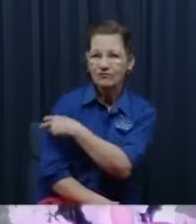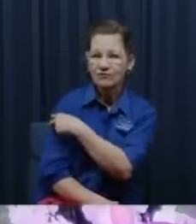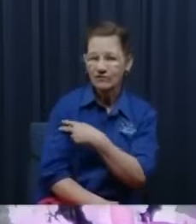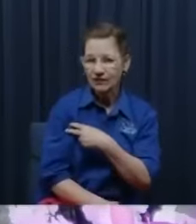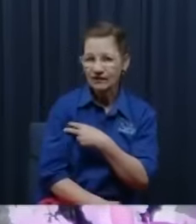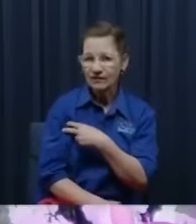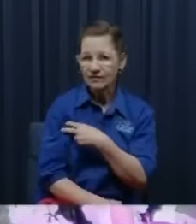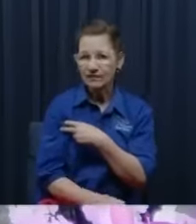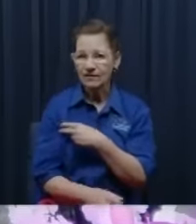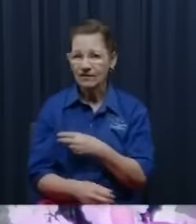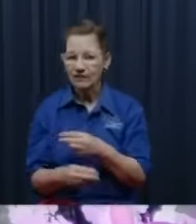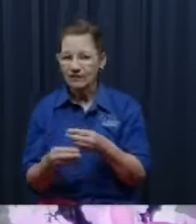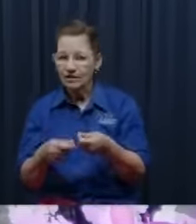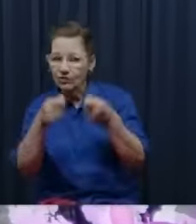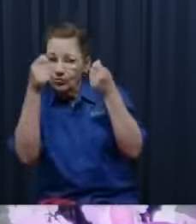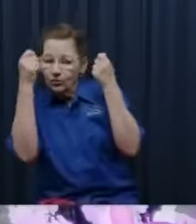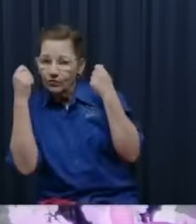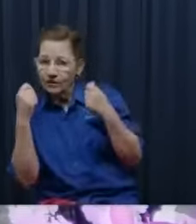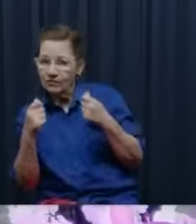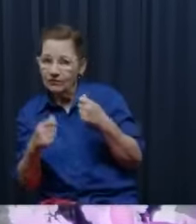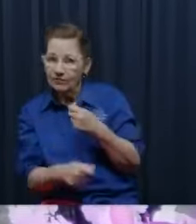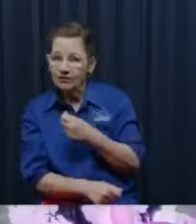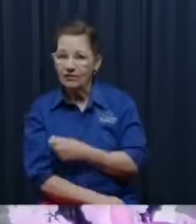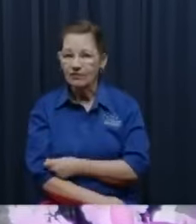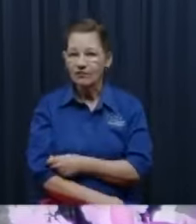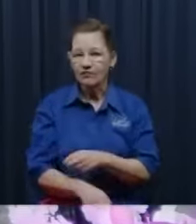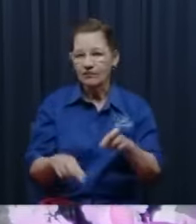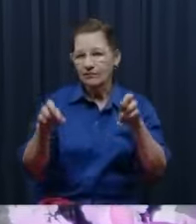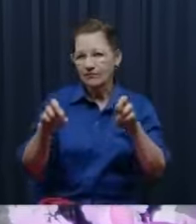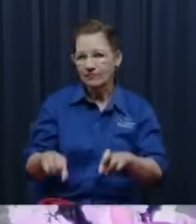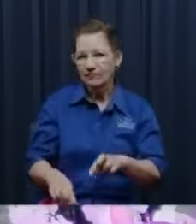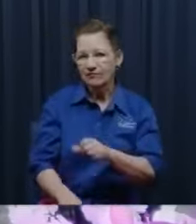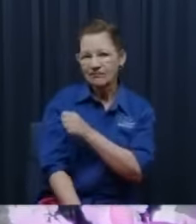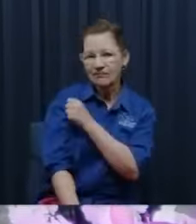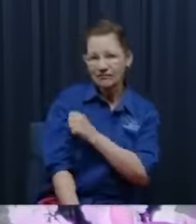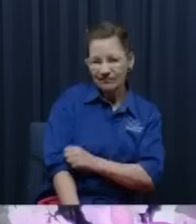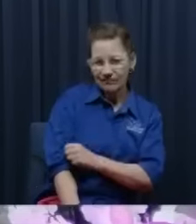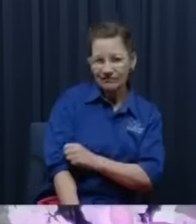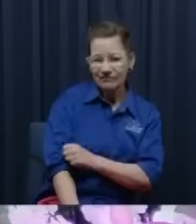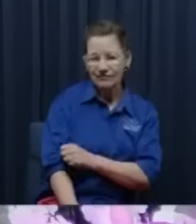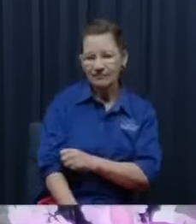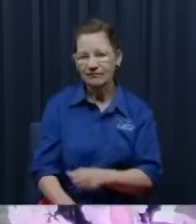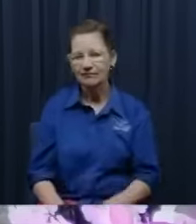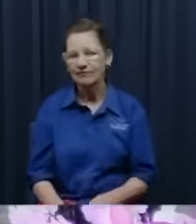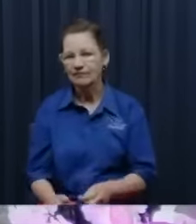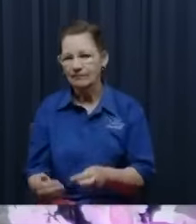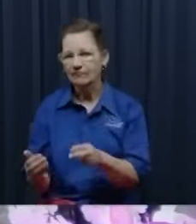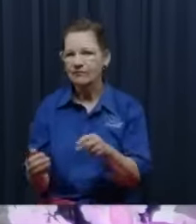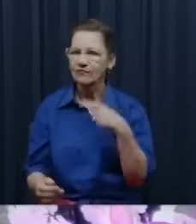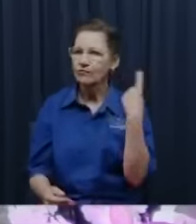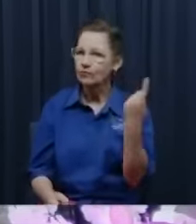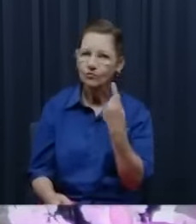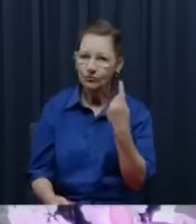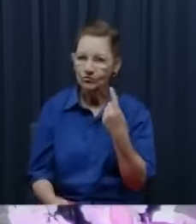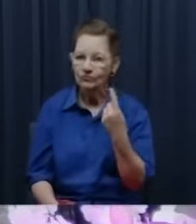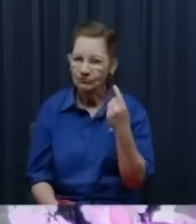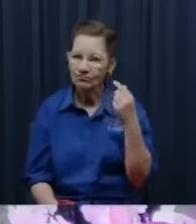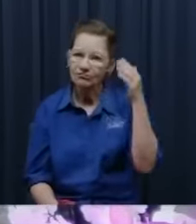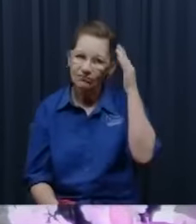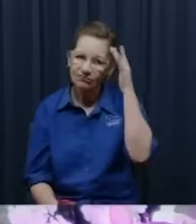heridos para que no los descubrieran y pero estaba abajo eso está documentado también No me quiero detener mucho